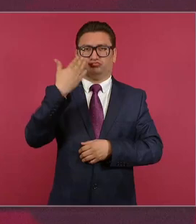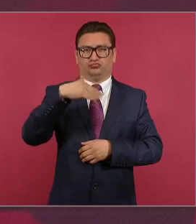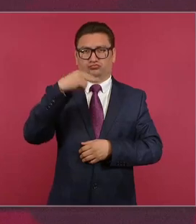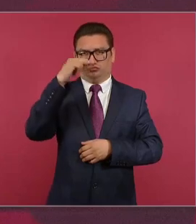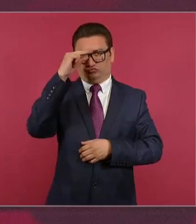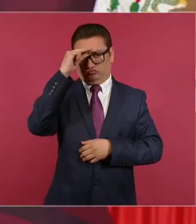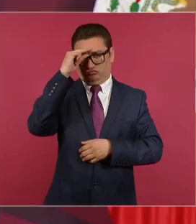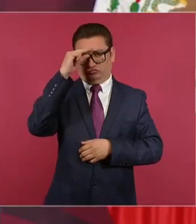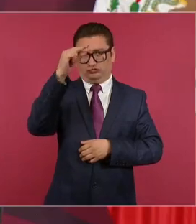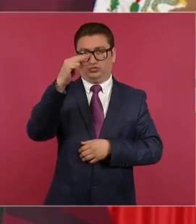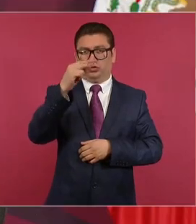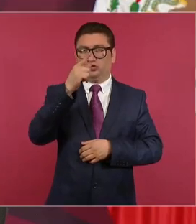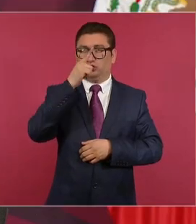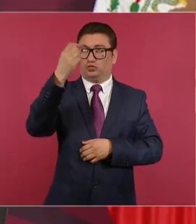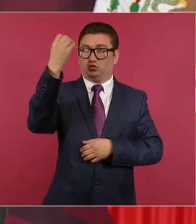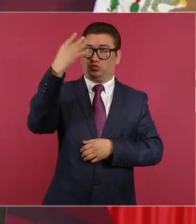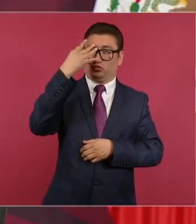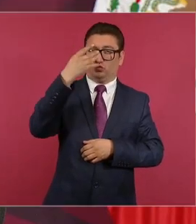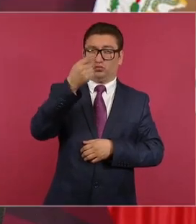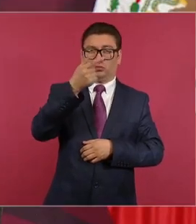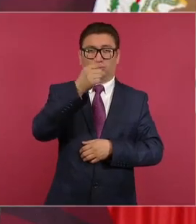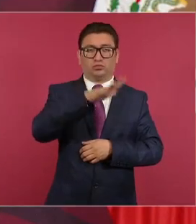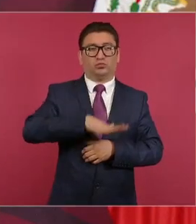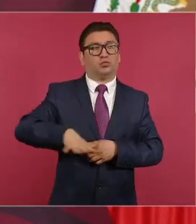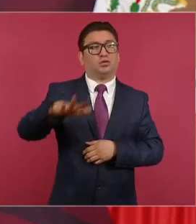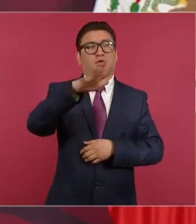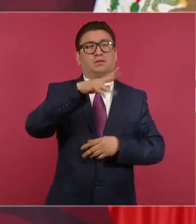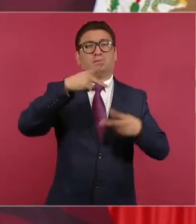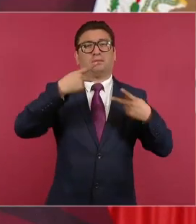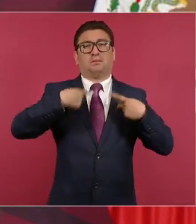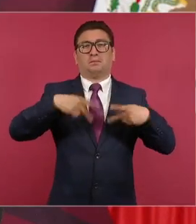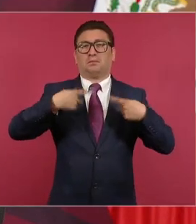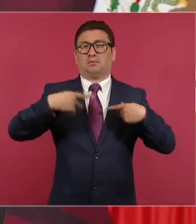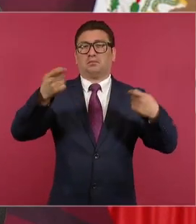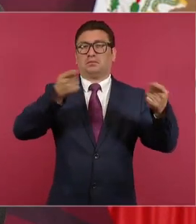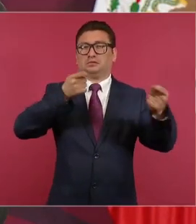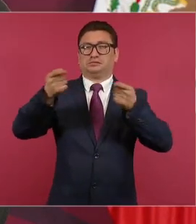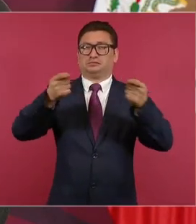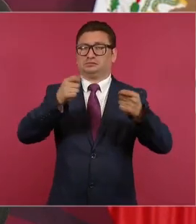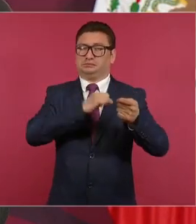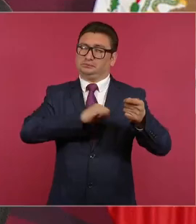no se puede vivir donde mandan tiranos.